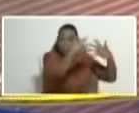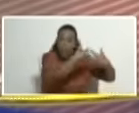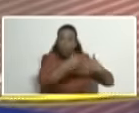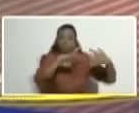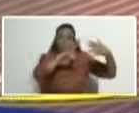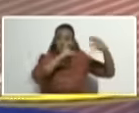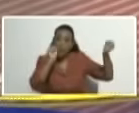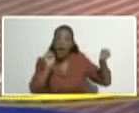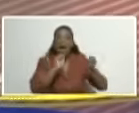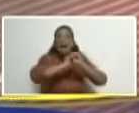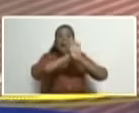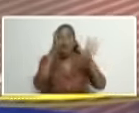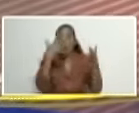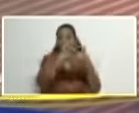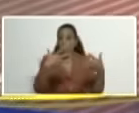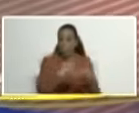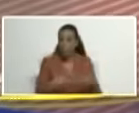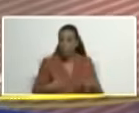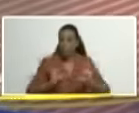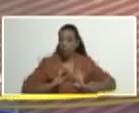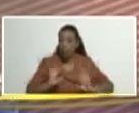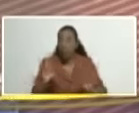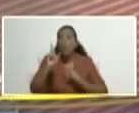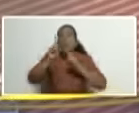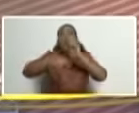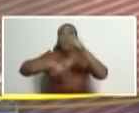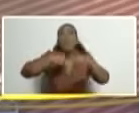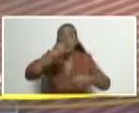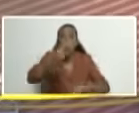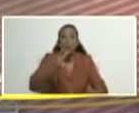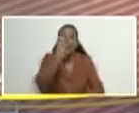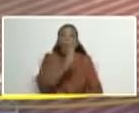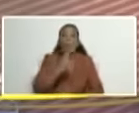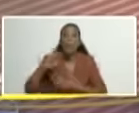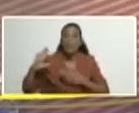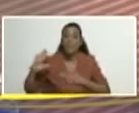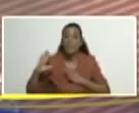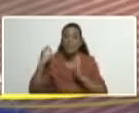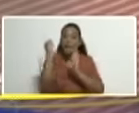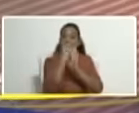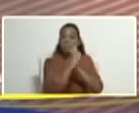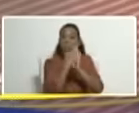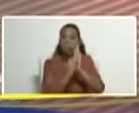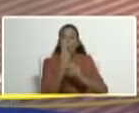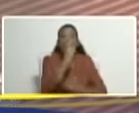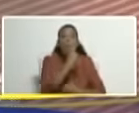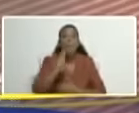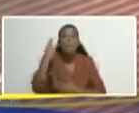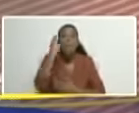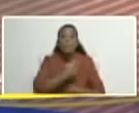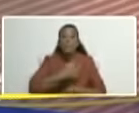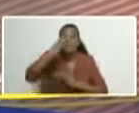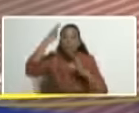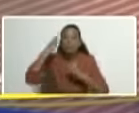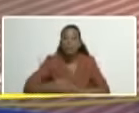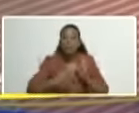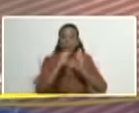documento claro. Y después viene a decir compromisos graduales y que se refuerzan